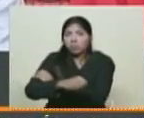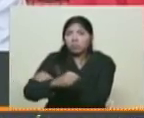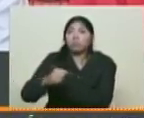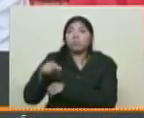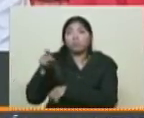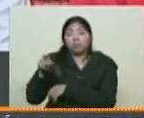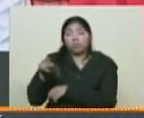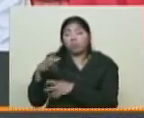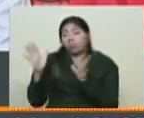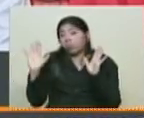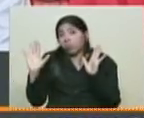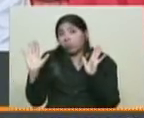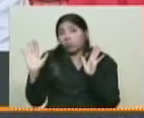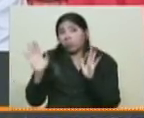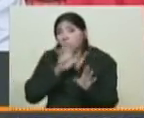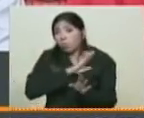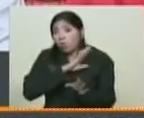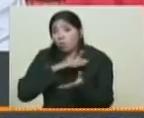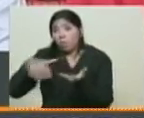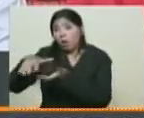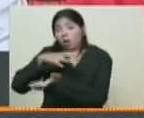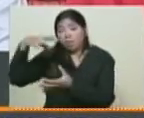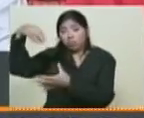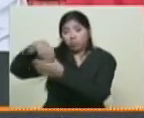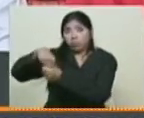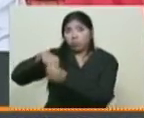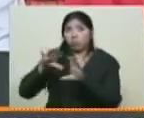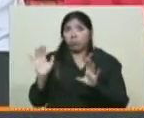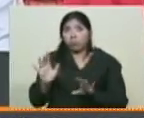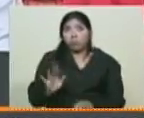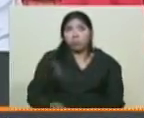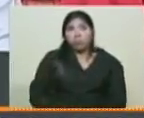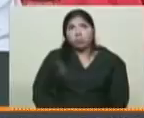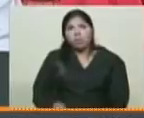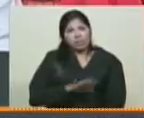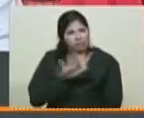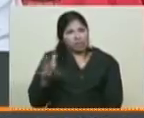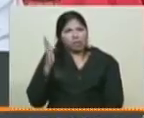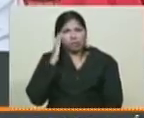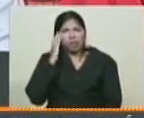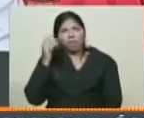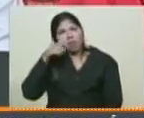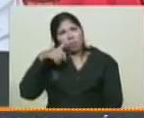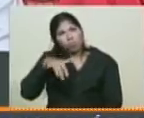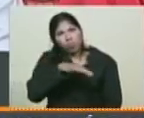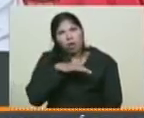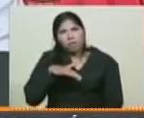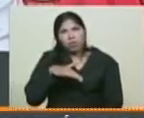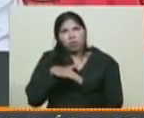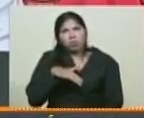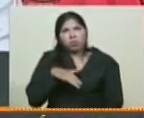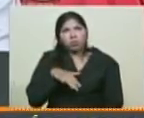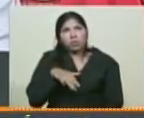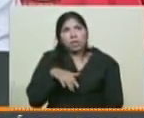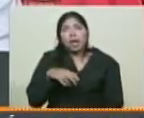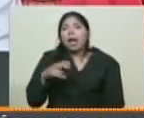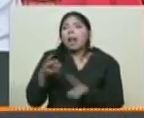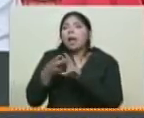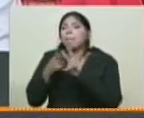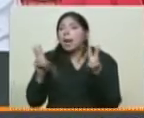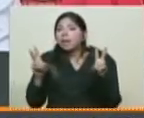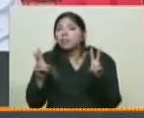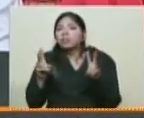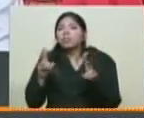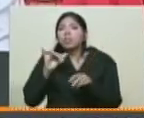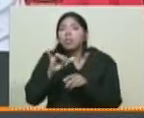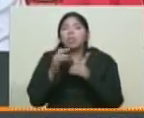una agenda que por un lado, bueno, creo que el pueblo de Venezuela ha hablado claramente de que la paz y la democracia